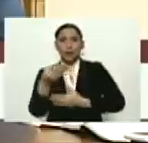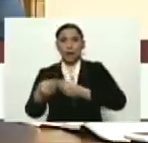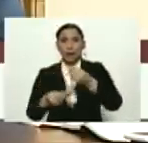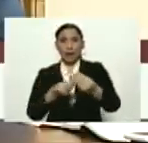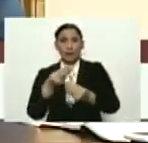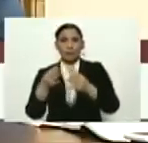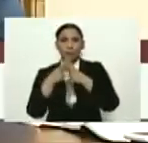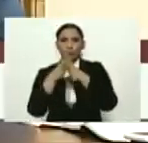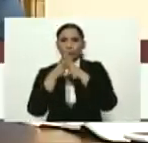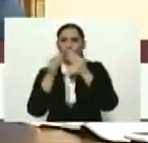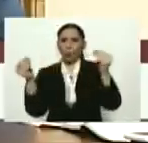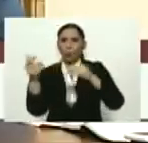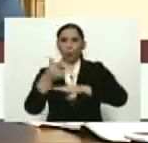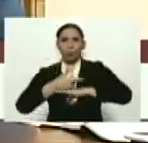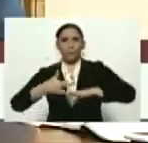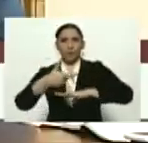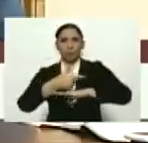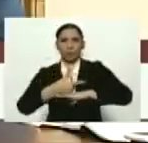todos los gobiernos,